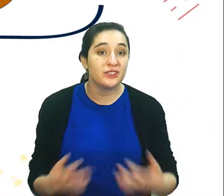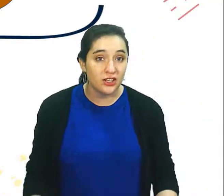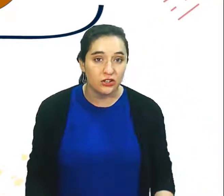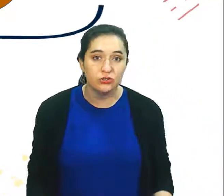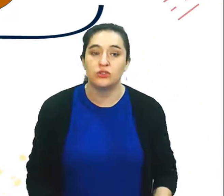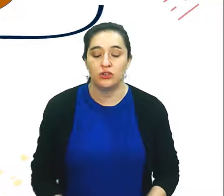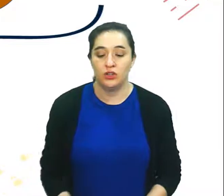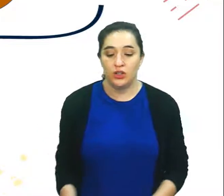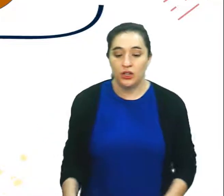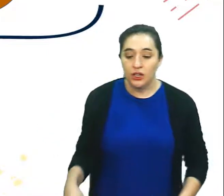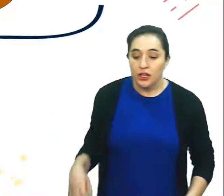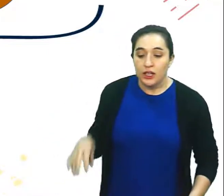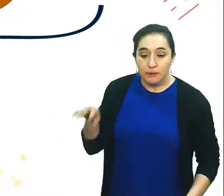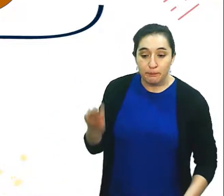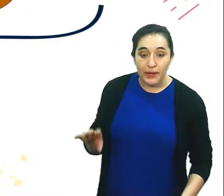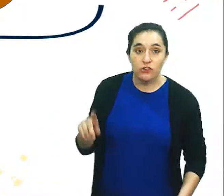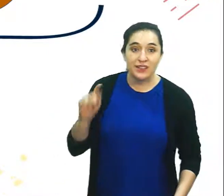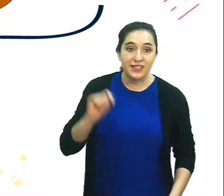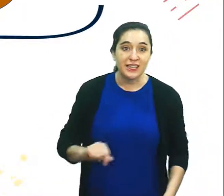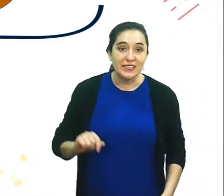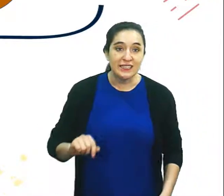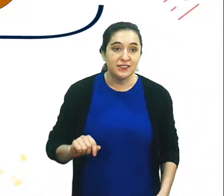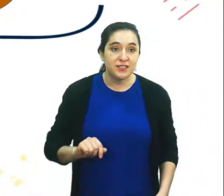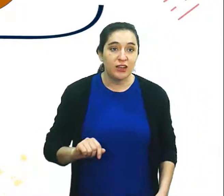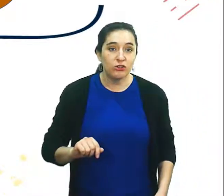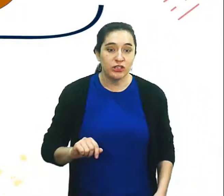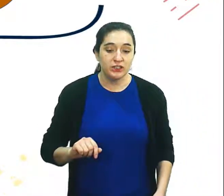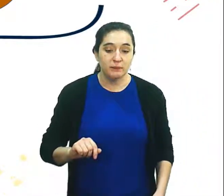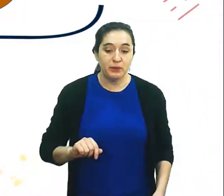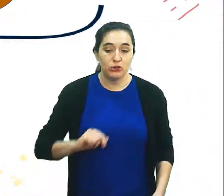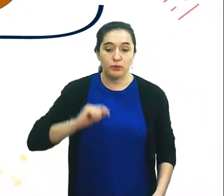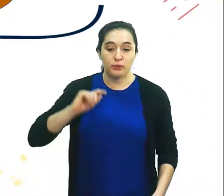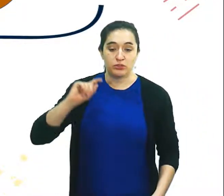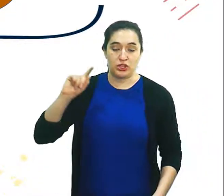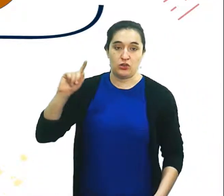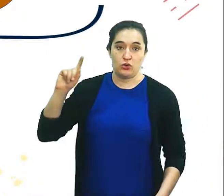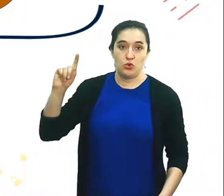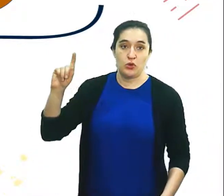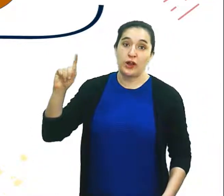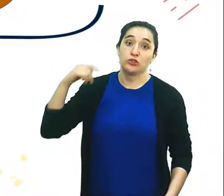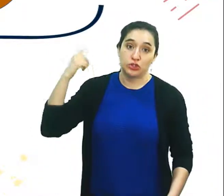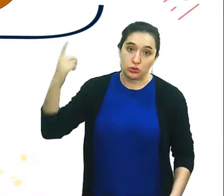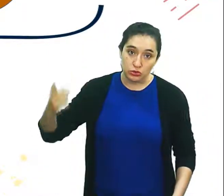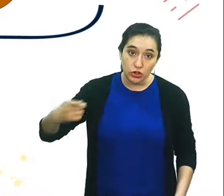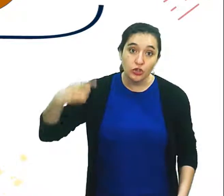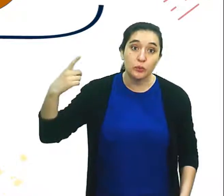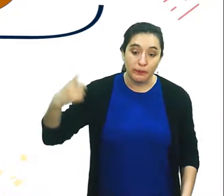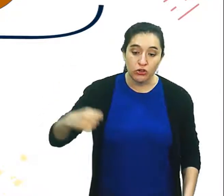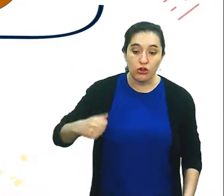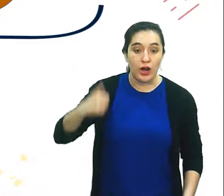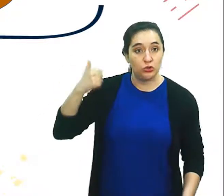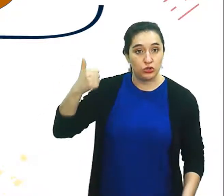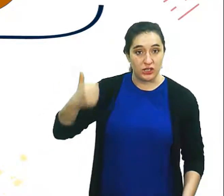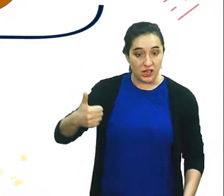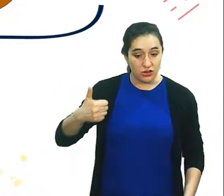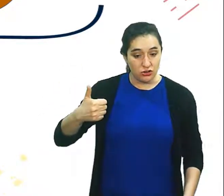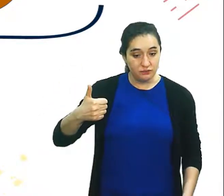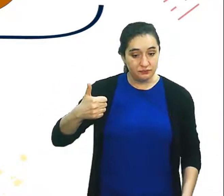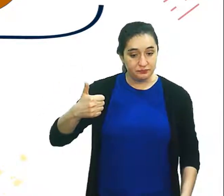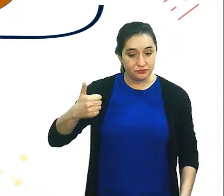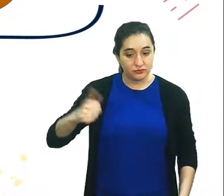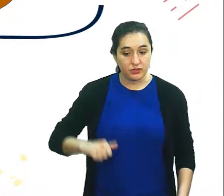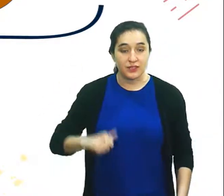próximos decenios. Pero va a estar caracterizado este periodo por ser una constitución y un periodo